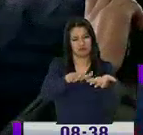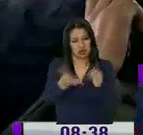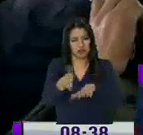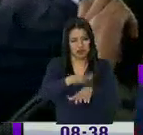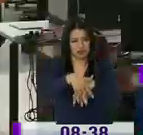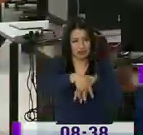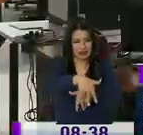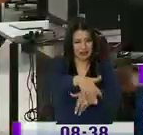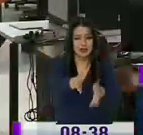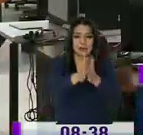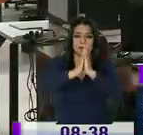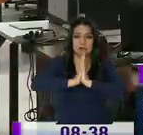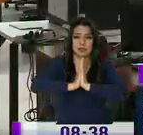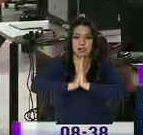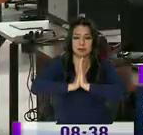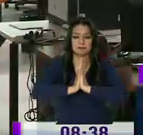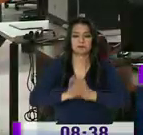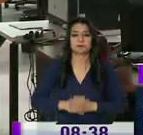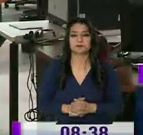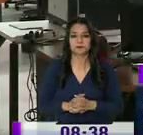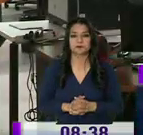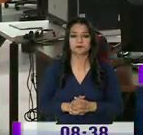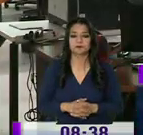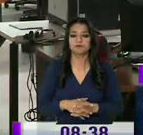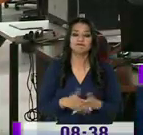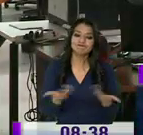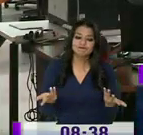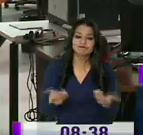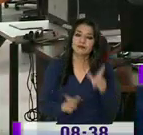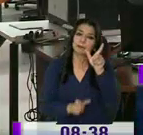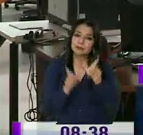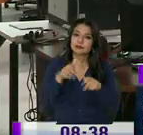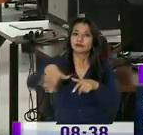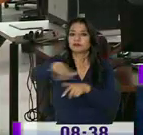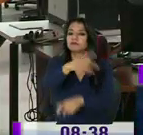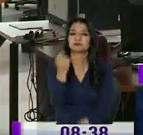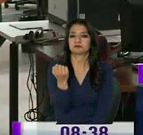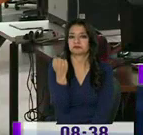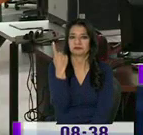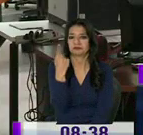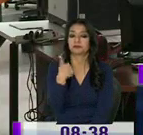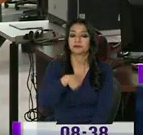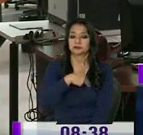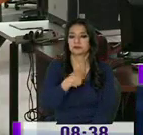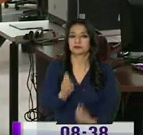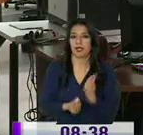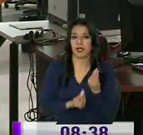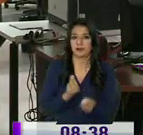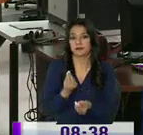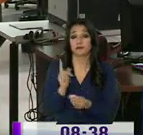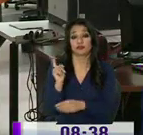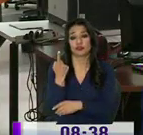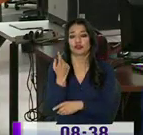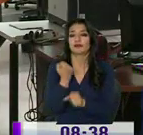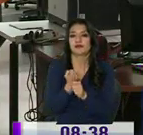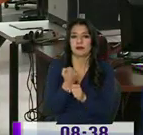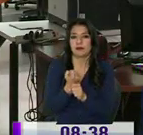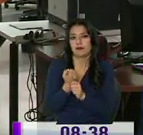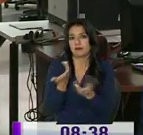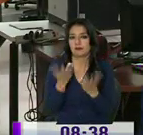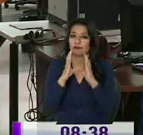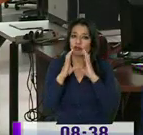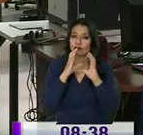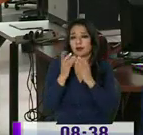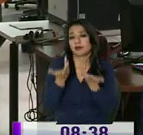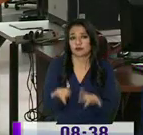indígena. Y es algo que de pronto no entienden quienes están al otro lado, que nosotros somos unos obreros más de la comunicación, que nosotros lo